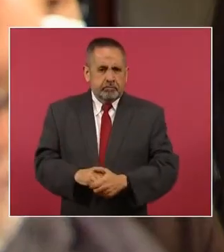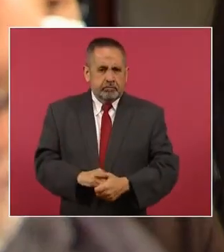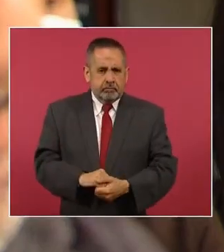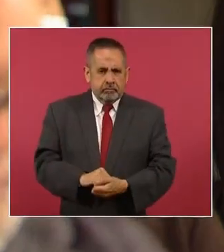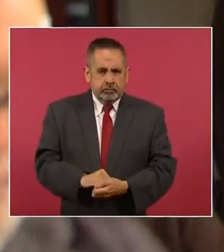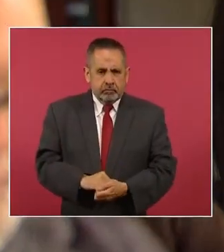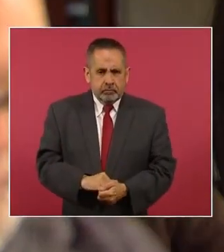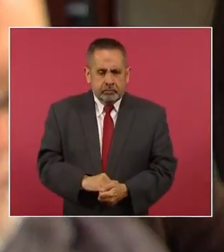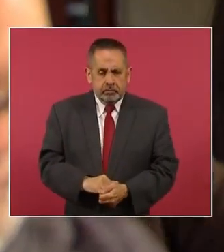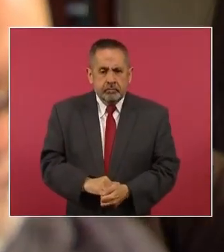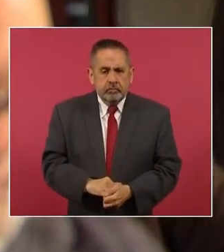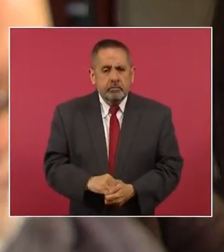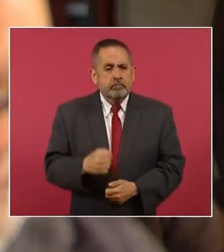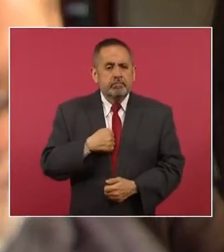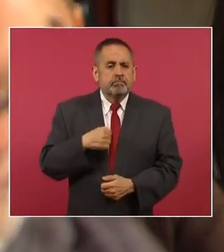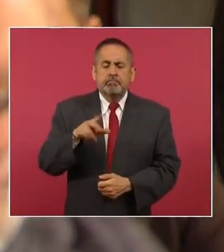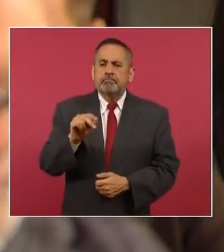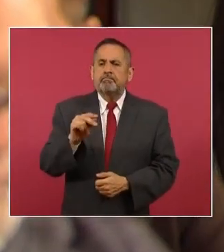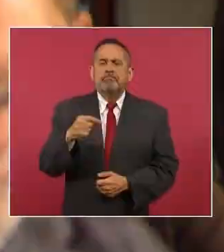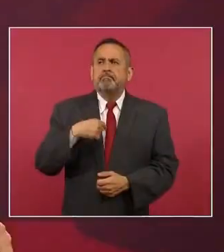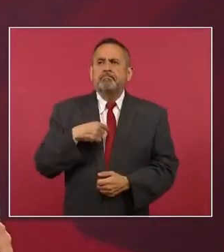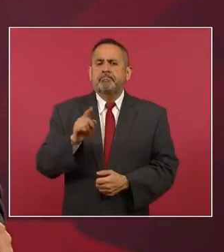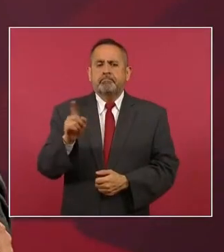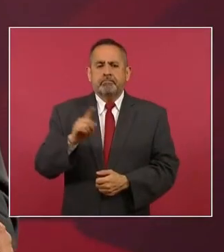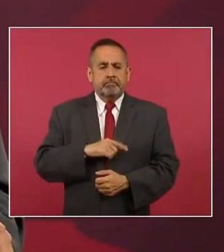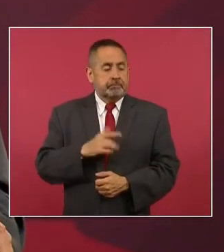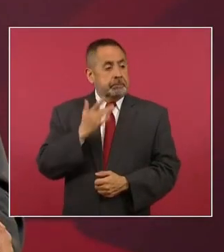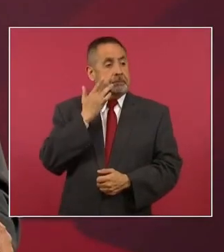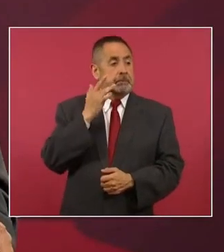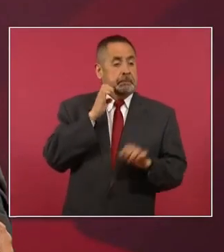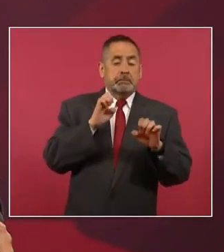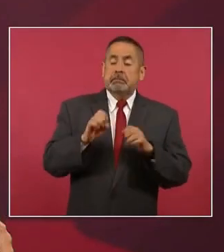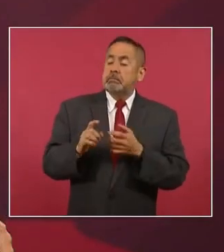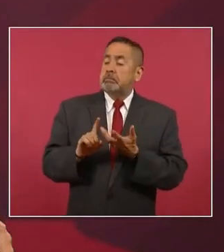Sí, no soy fifí,